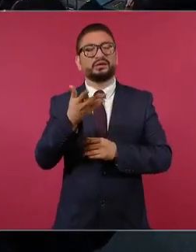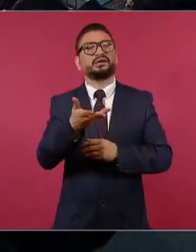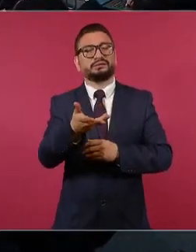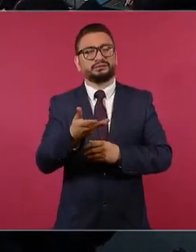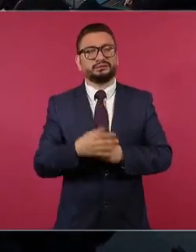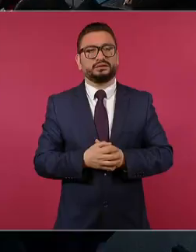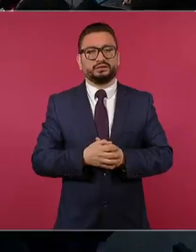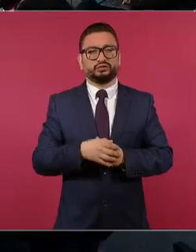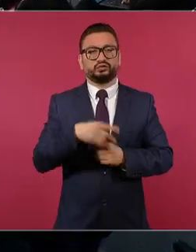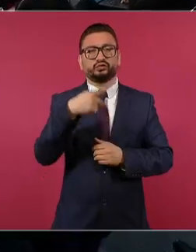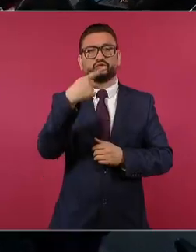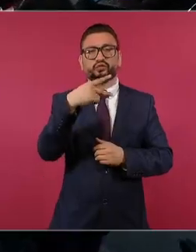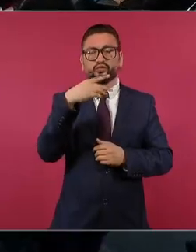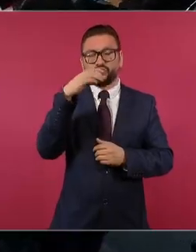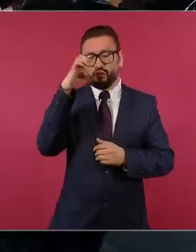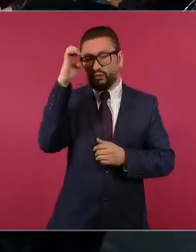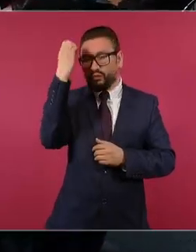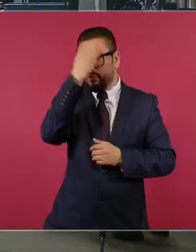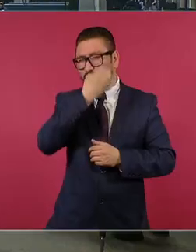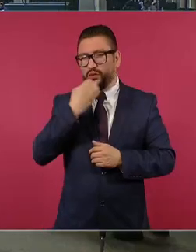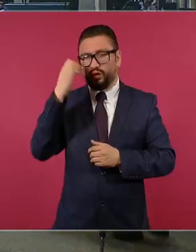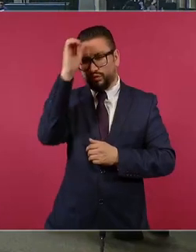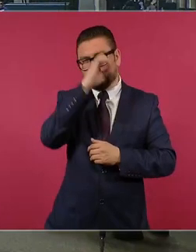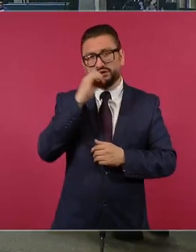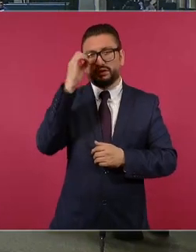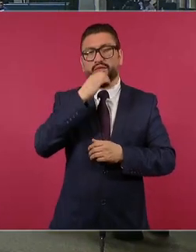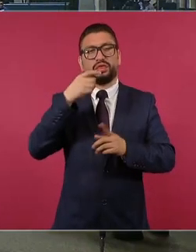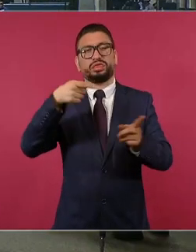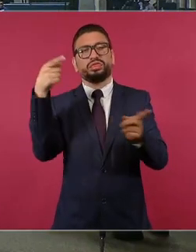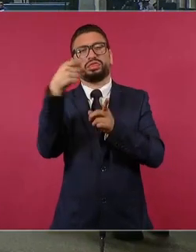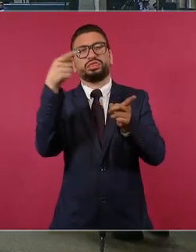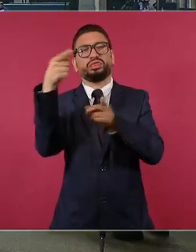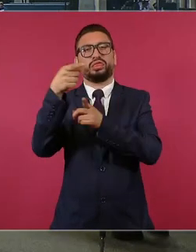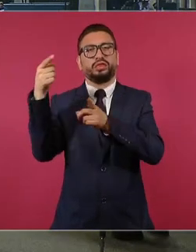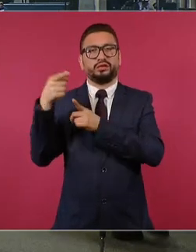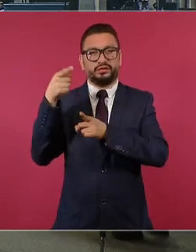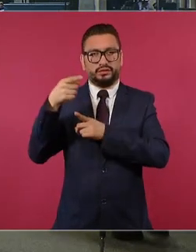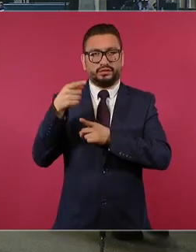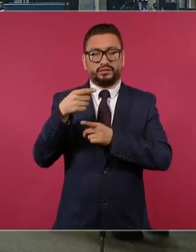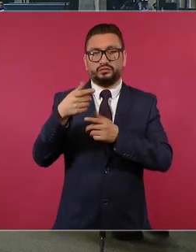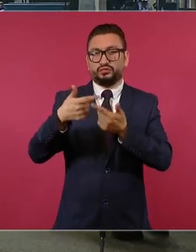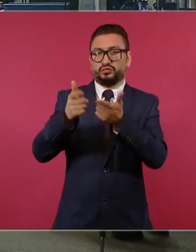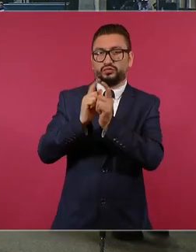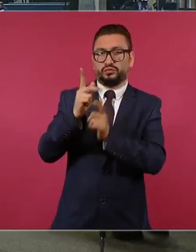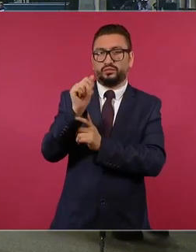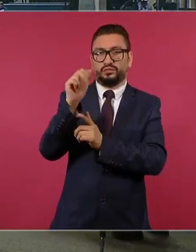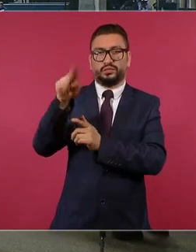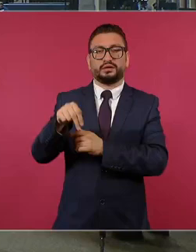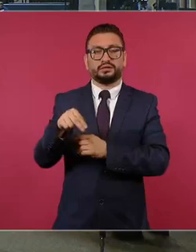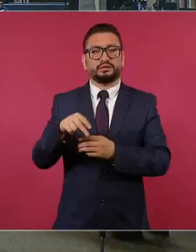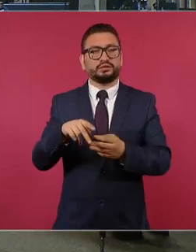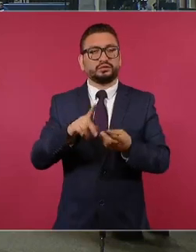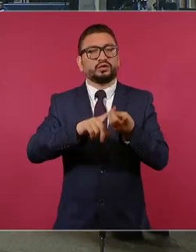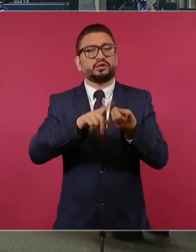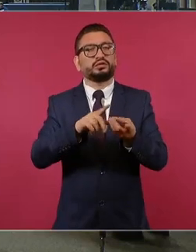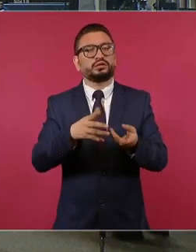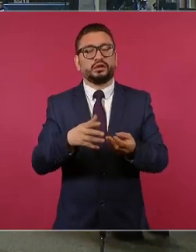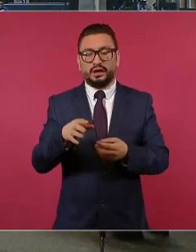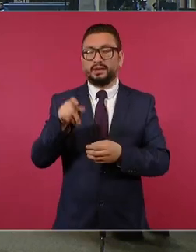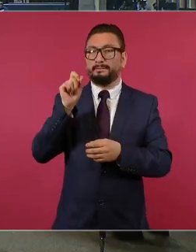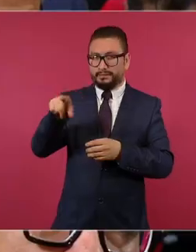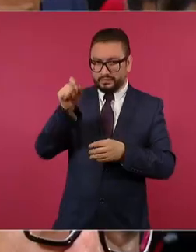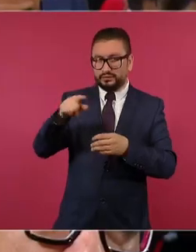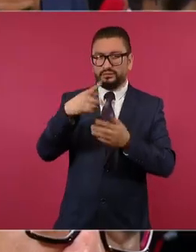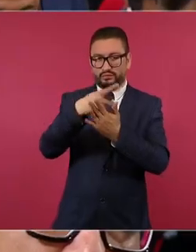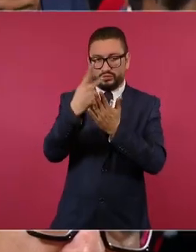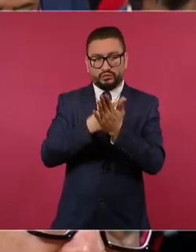¿qué fue lo que observó entre estas acusaciones que se tiraron directamente entre panistas? ¿En dónde? En la discusión que dice que vio en este